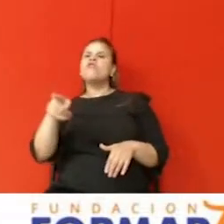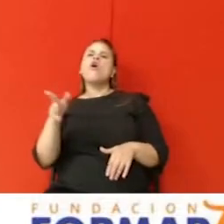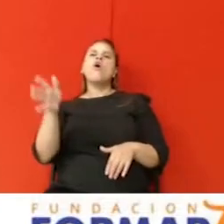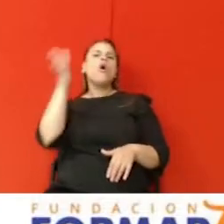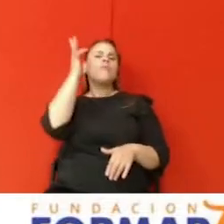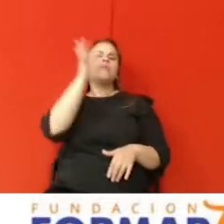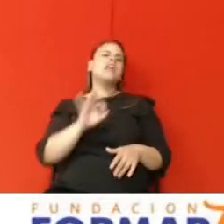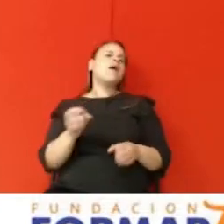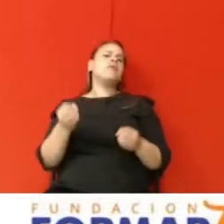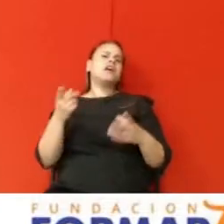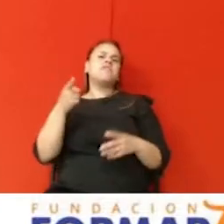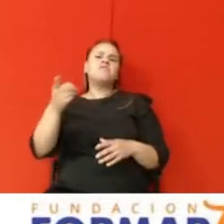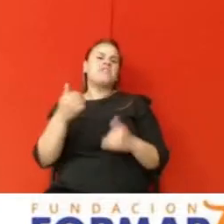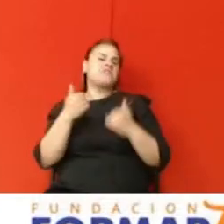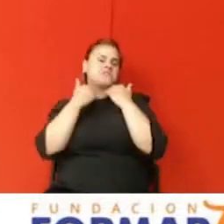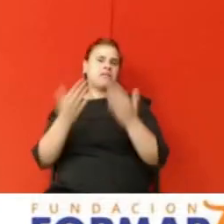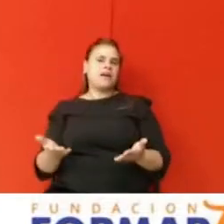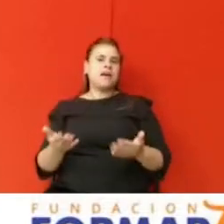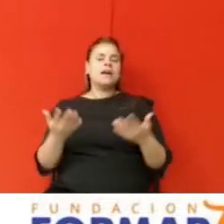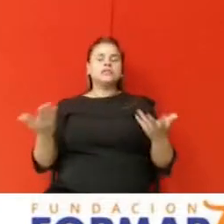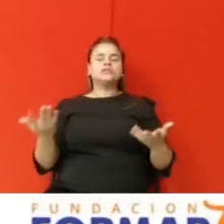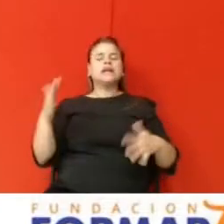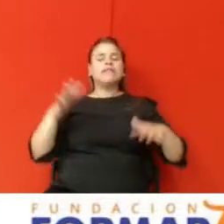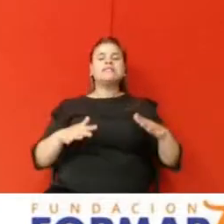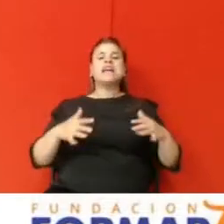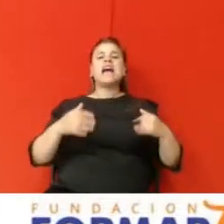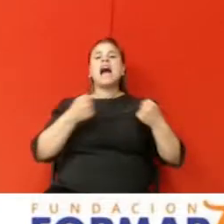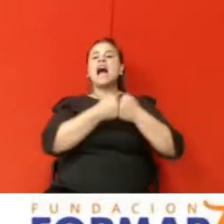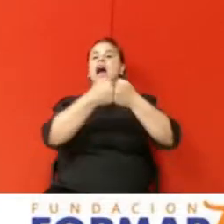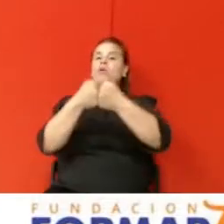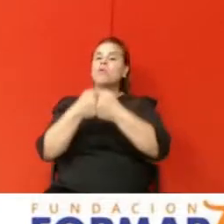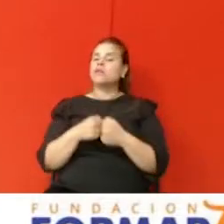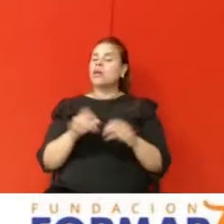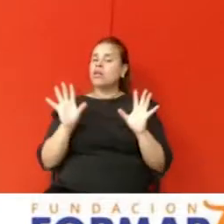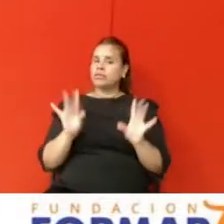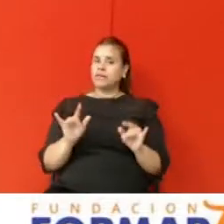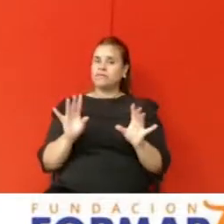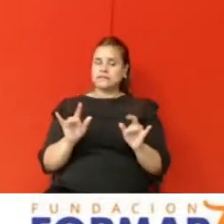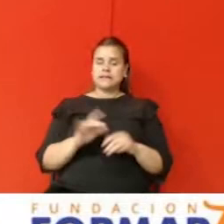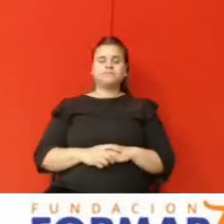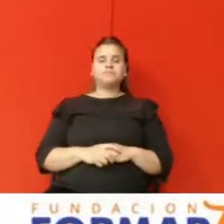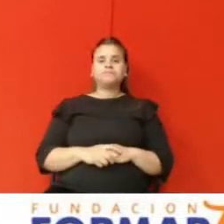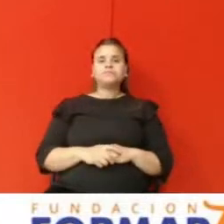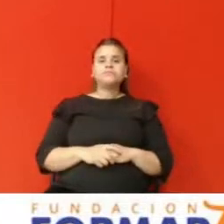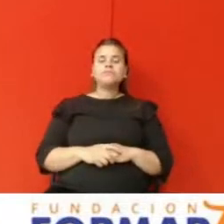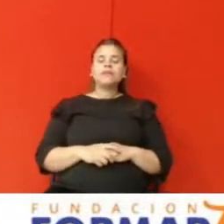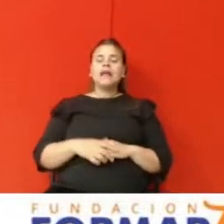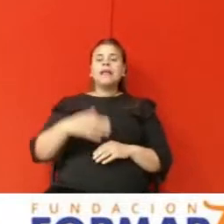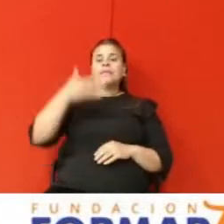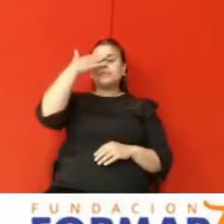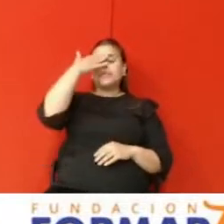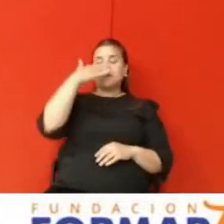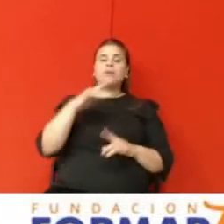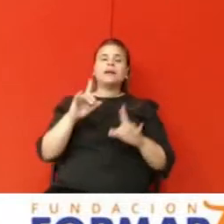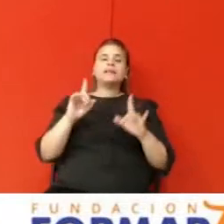no sabés? Es muy difícil, pero se logra. La dificultad en la utilización